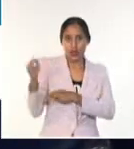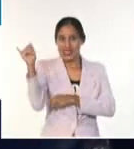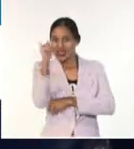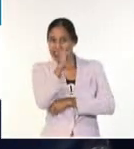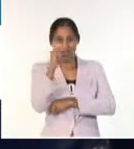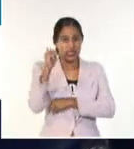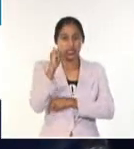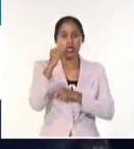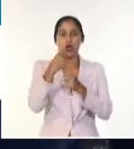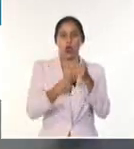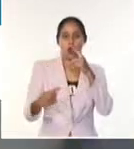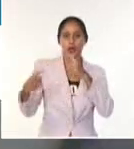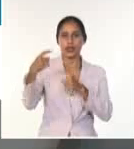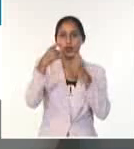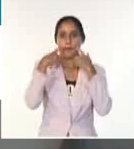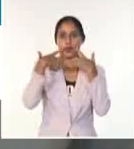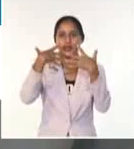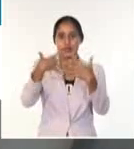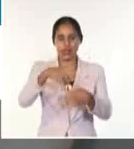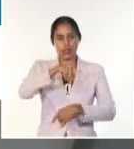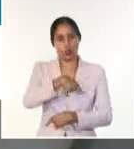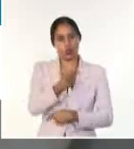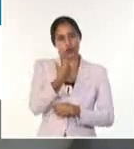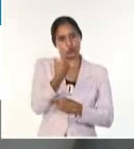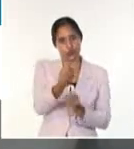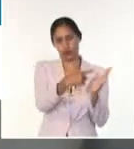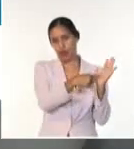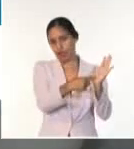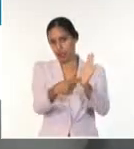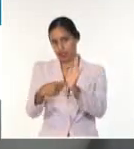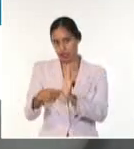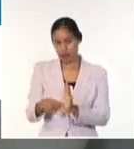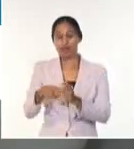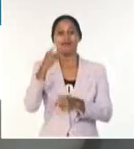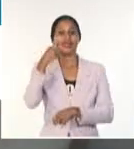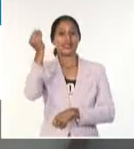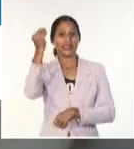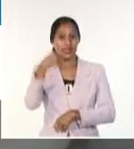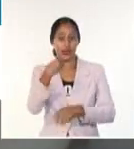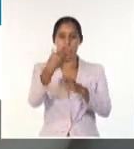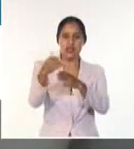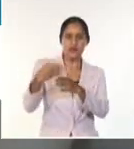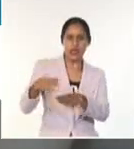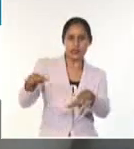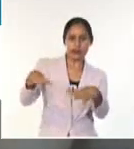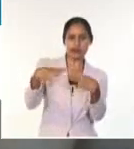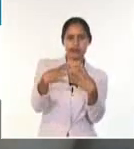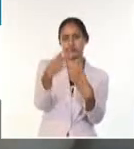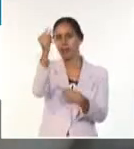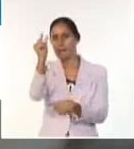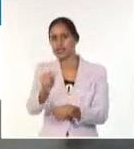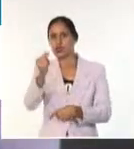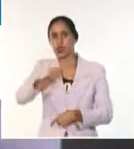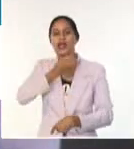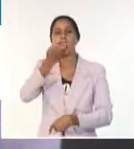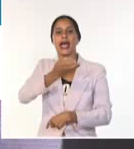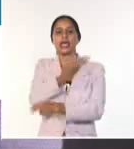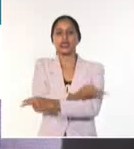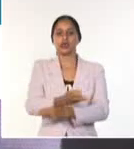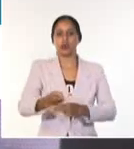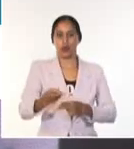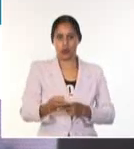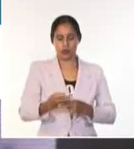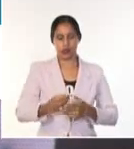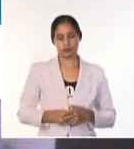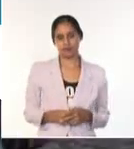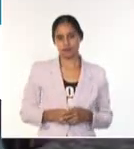muy necesaria para la cultura, pues tiene la extraordinaria capacidad de llegar al espectador, de contar la historia y de seducirlo. Confesó